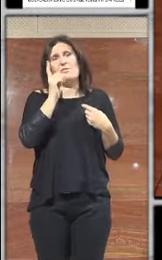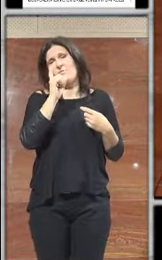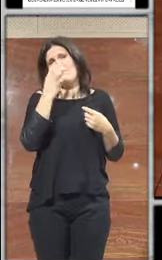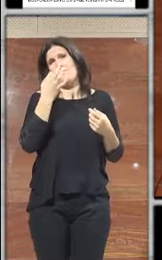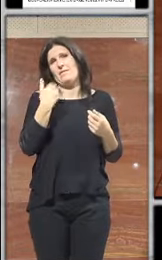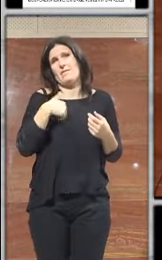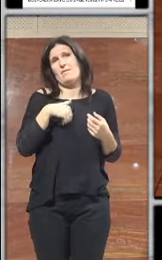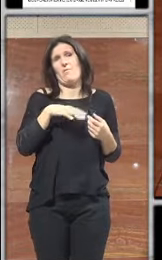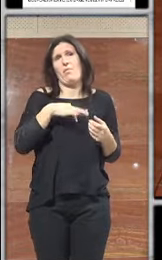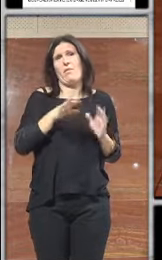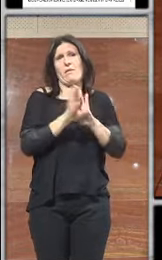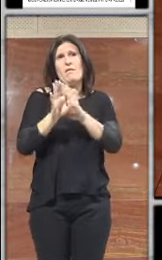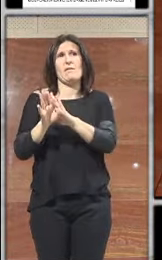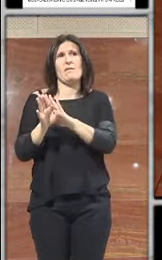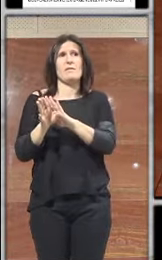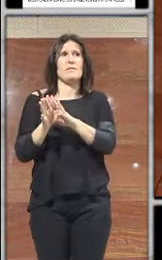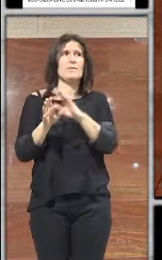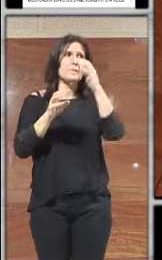Pues creo que era eso lo que estaba...